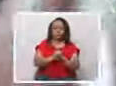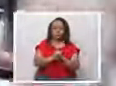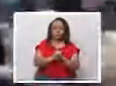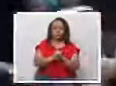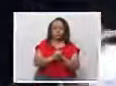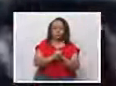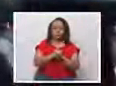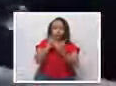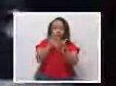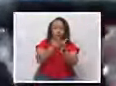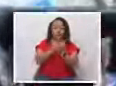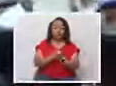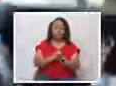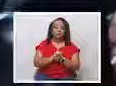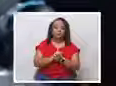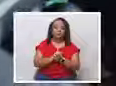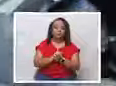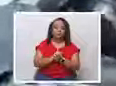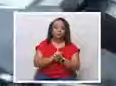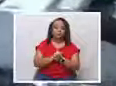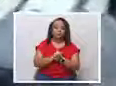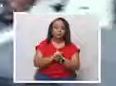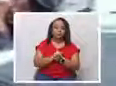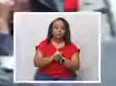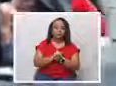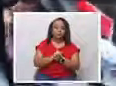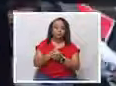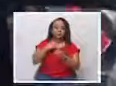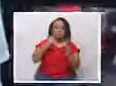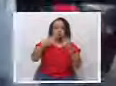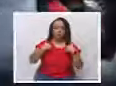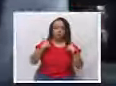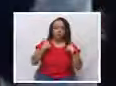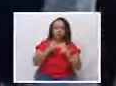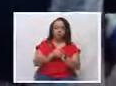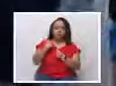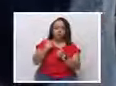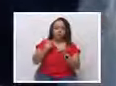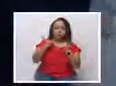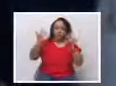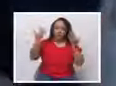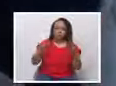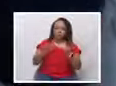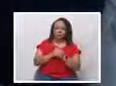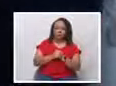acá presentes. Estoy súper contento de tener este recibimiento